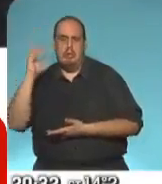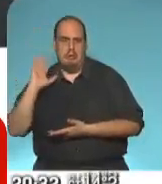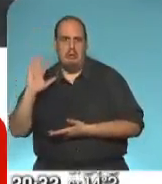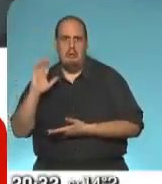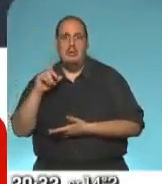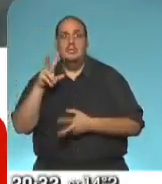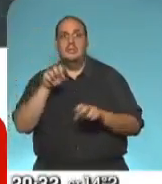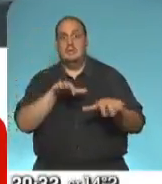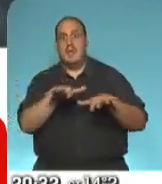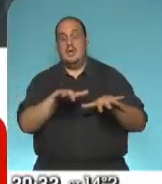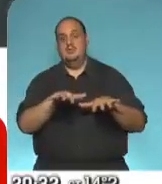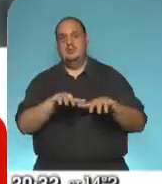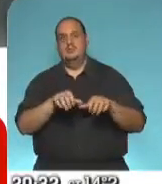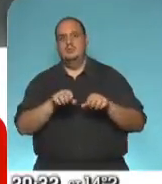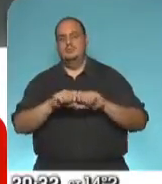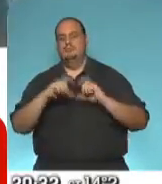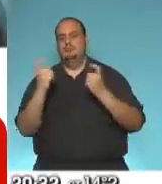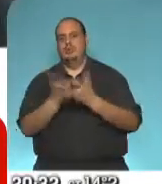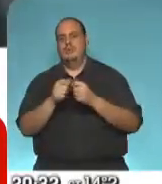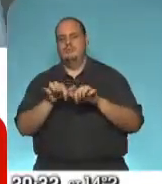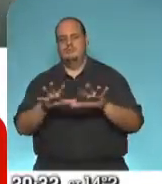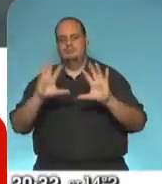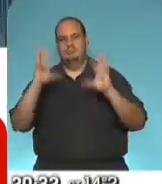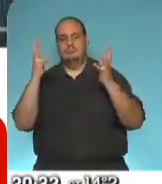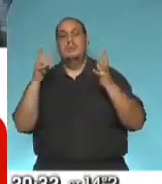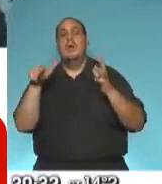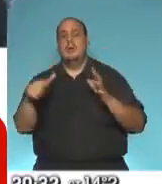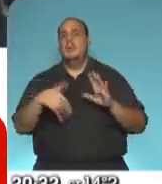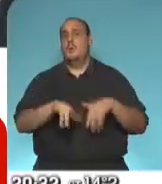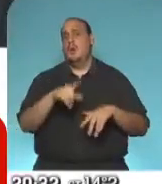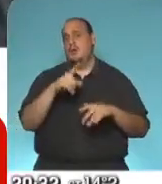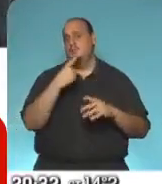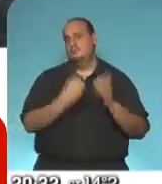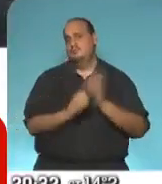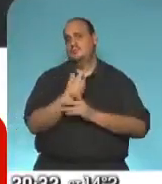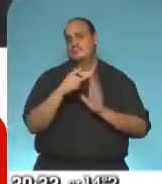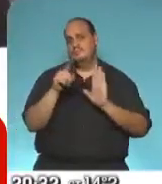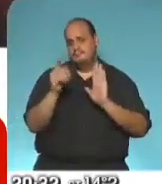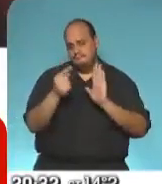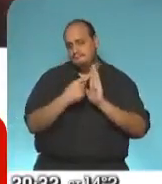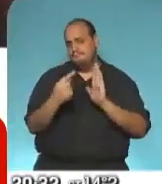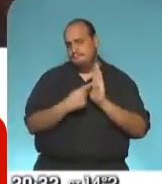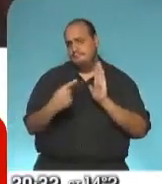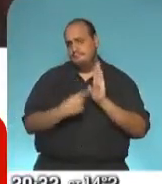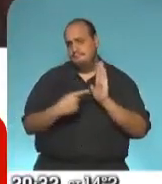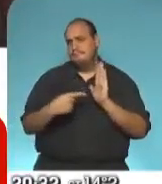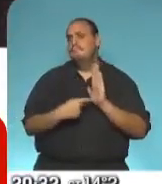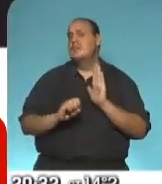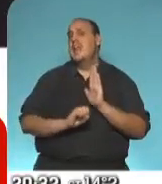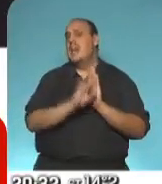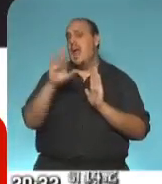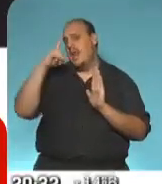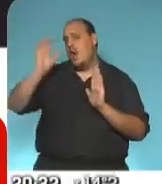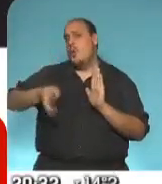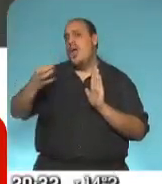este hecho que repercutió negativamente en la sociedad, se establezcan pautas claras cómo deben operar los jueces en